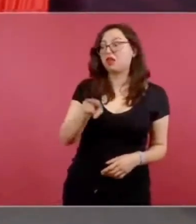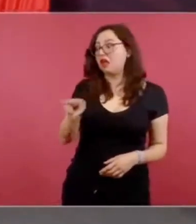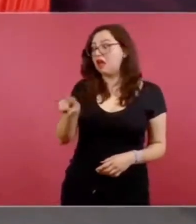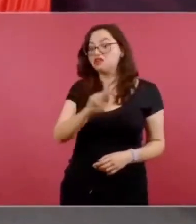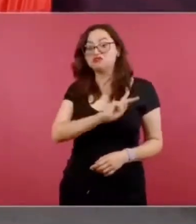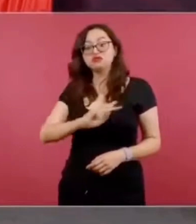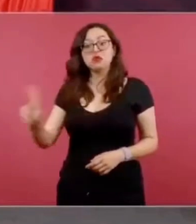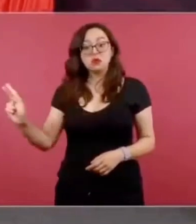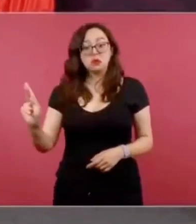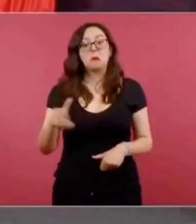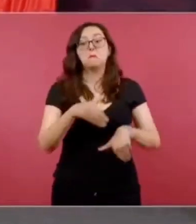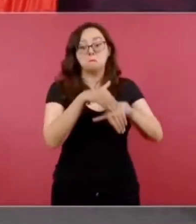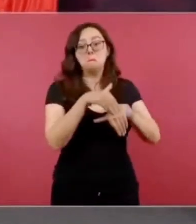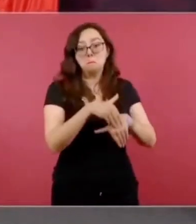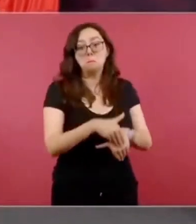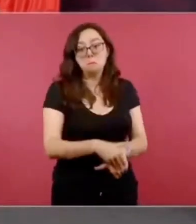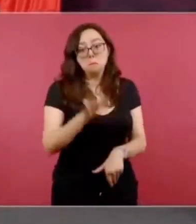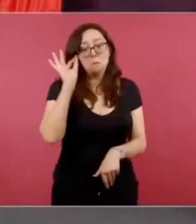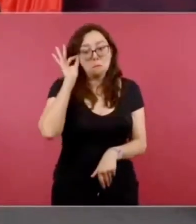Judicial?